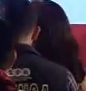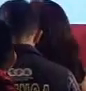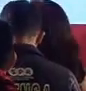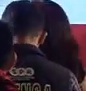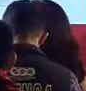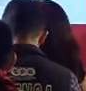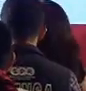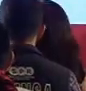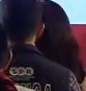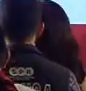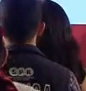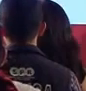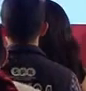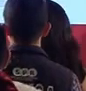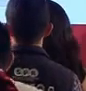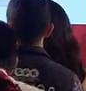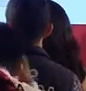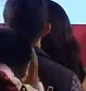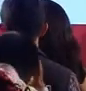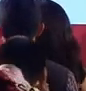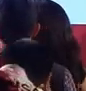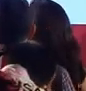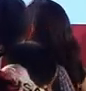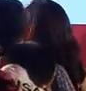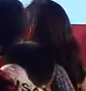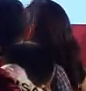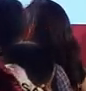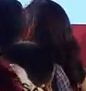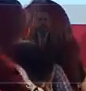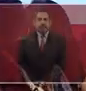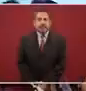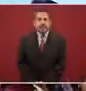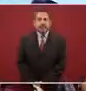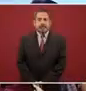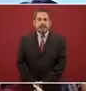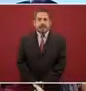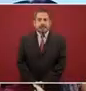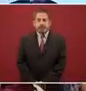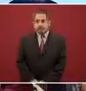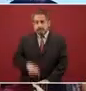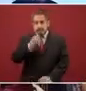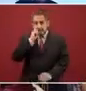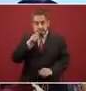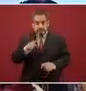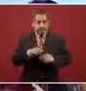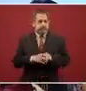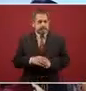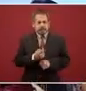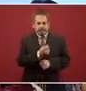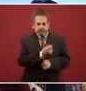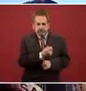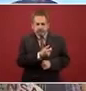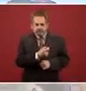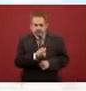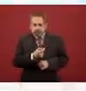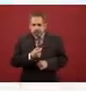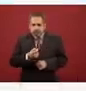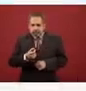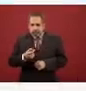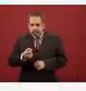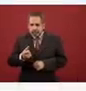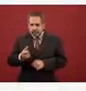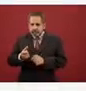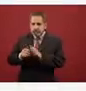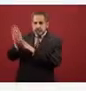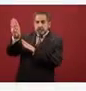esta diapositiva, pero es un acercamiento para verlo con claridad. Es la misma gráfica, pocos casos, y